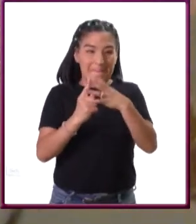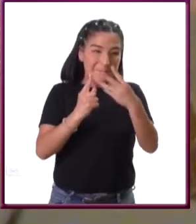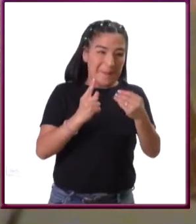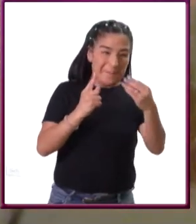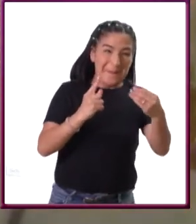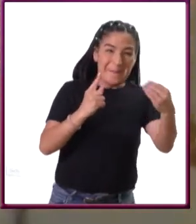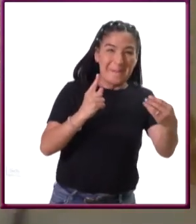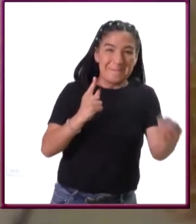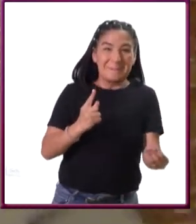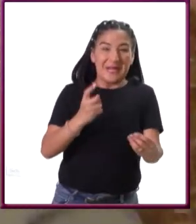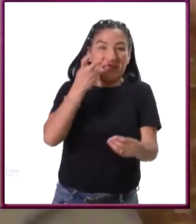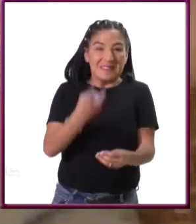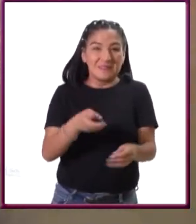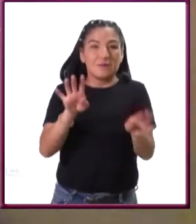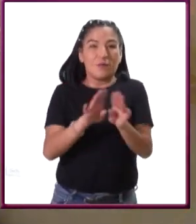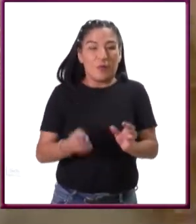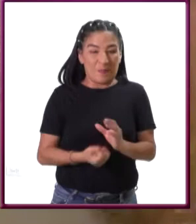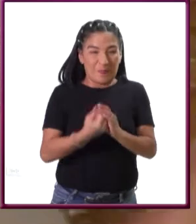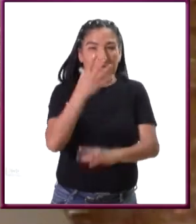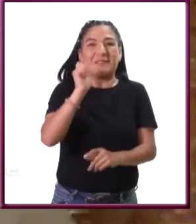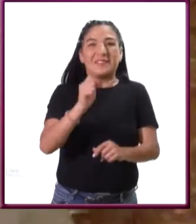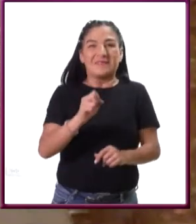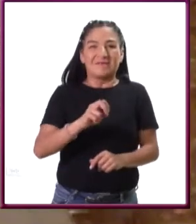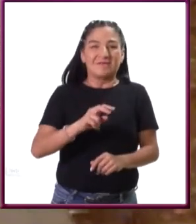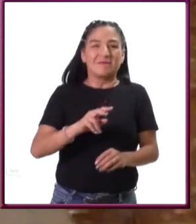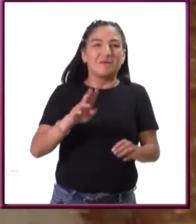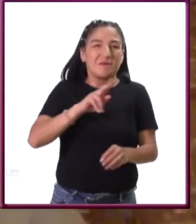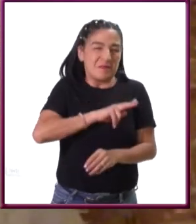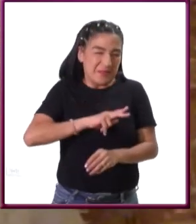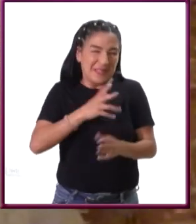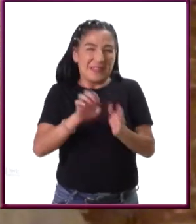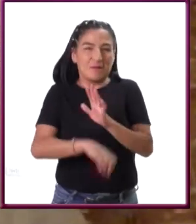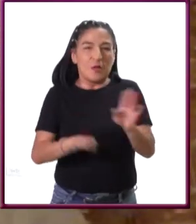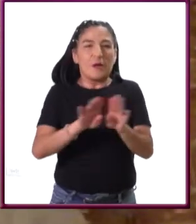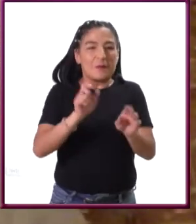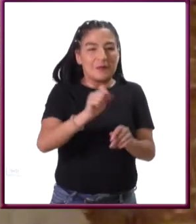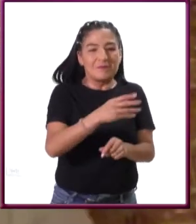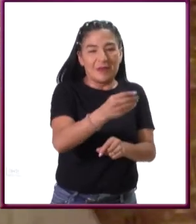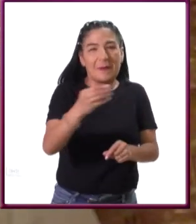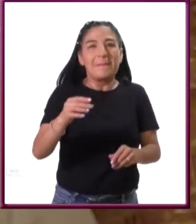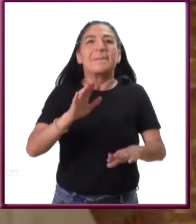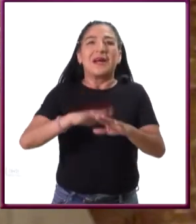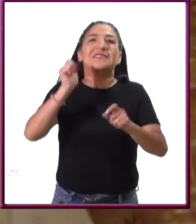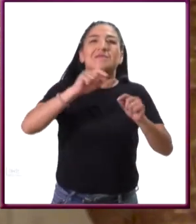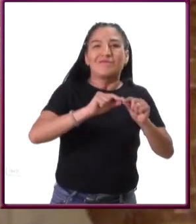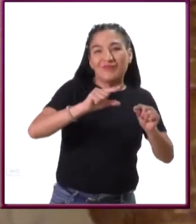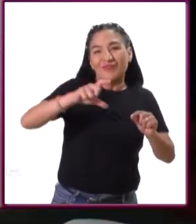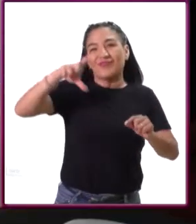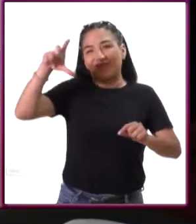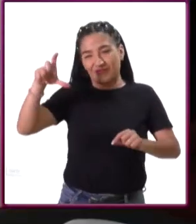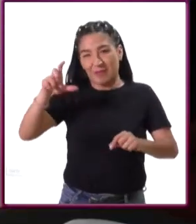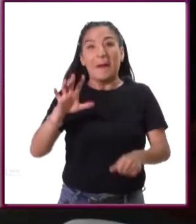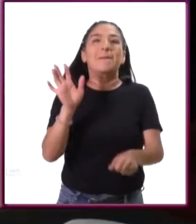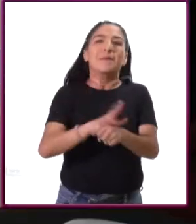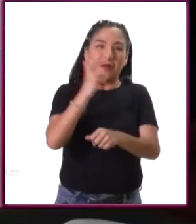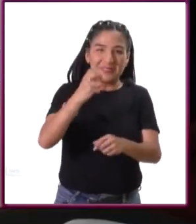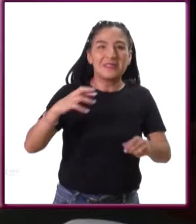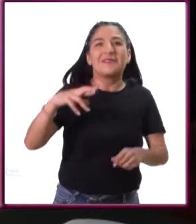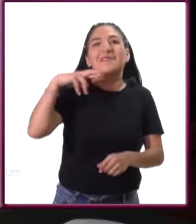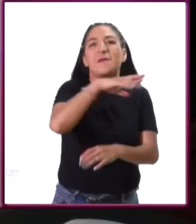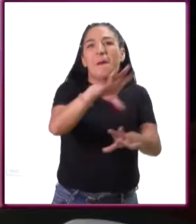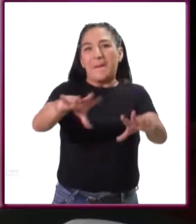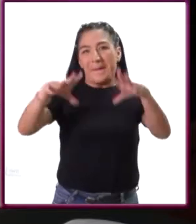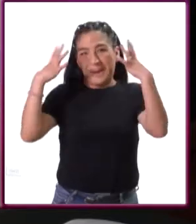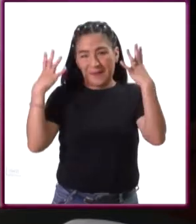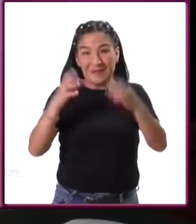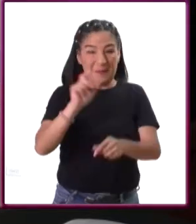esos nuevos organismos puede replicarse, esa es la condición que permite el crecimiento exponencial y por eso la velocidad. Cuando empezó a hablarse de esto,